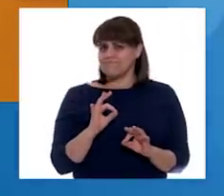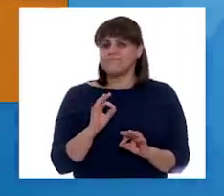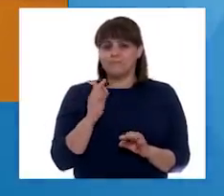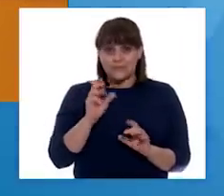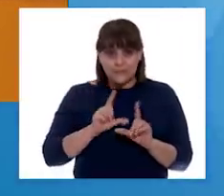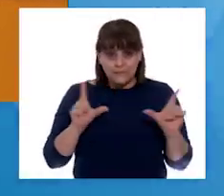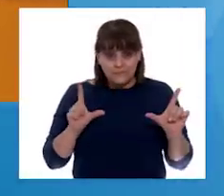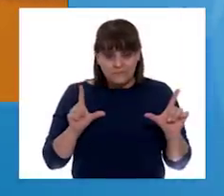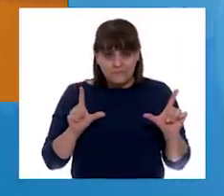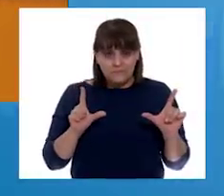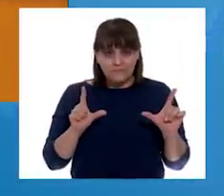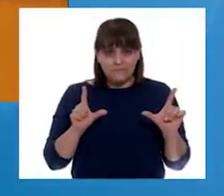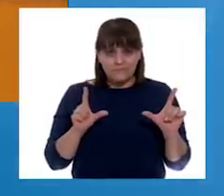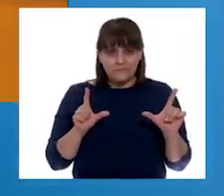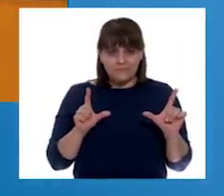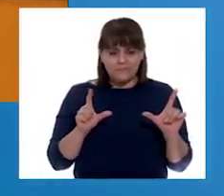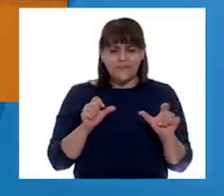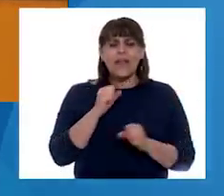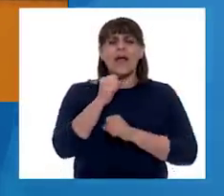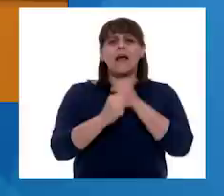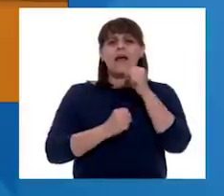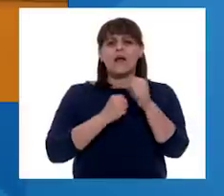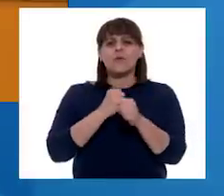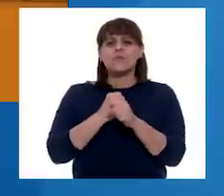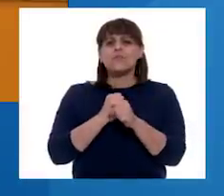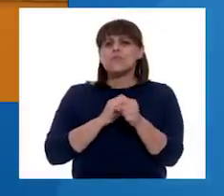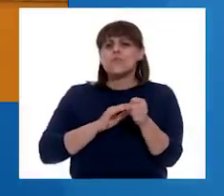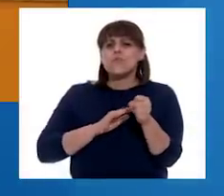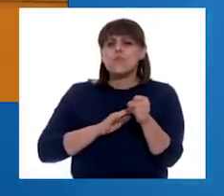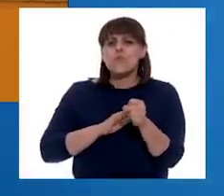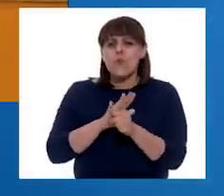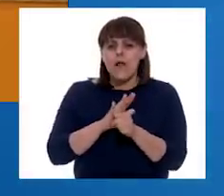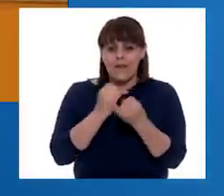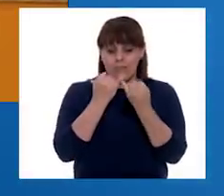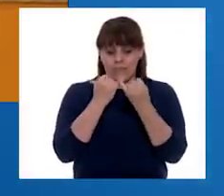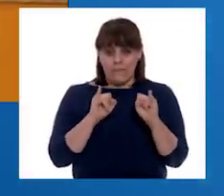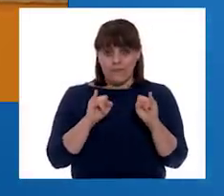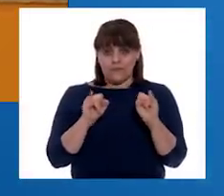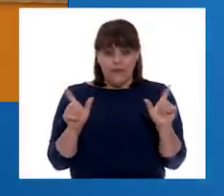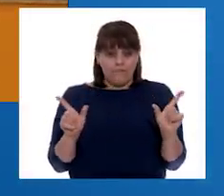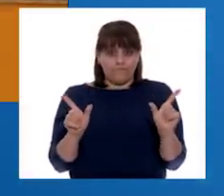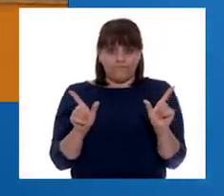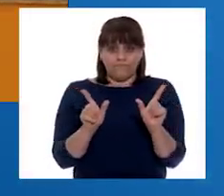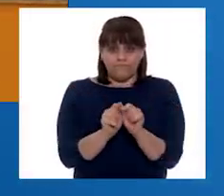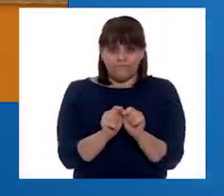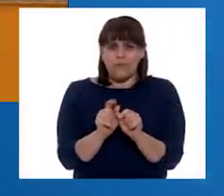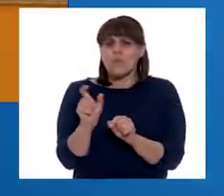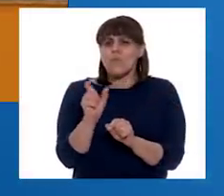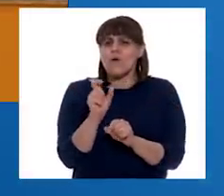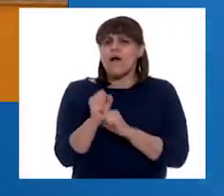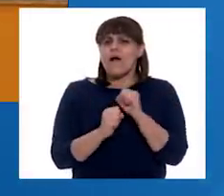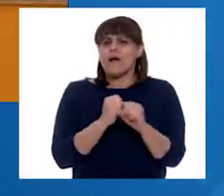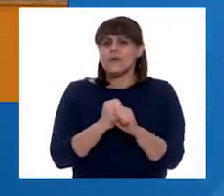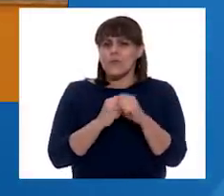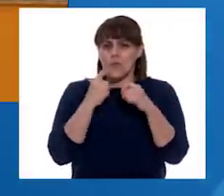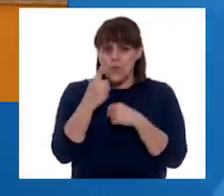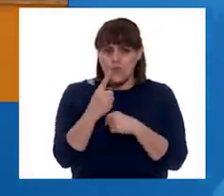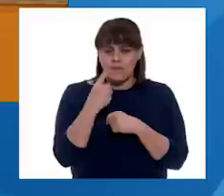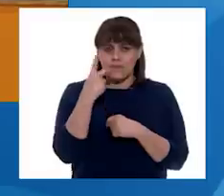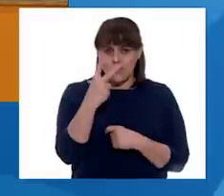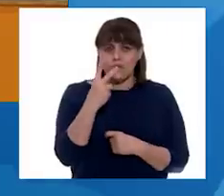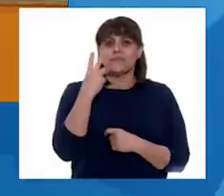va. ¿En qué año se consumó la independencia de México? 1,